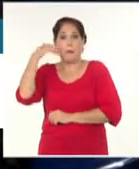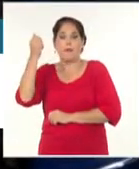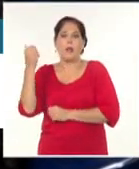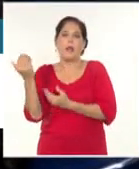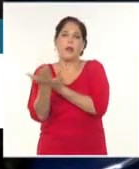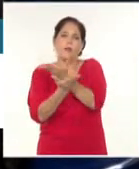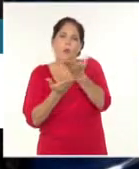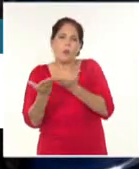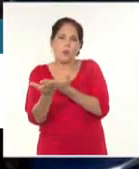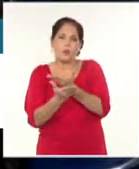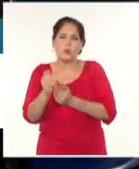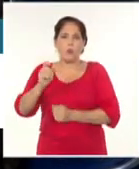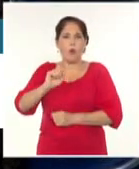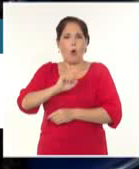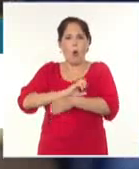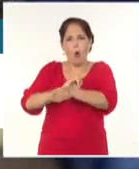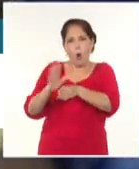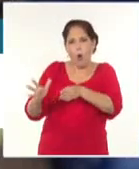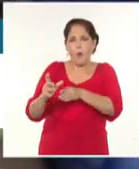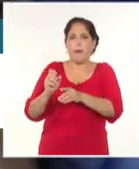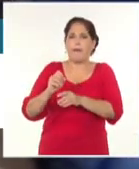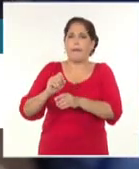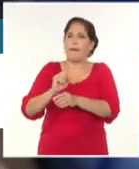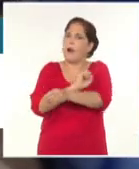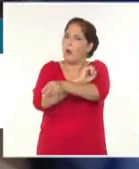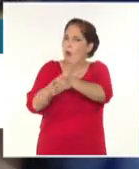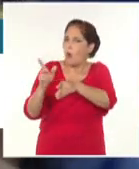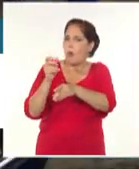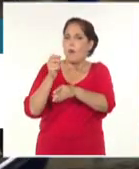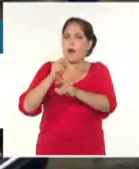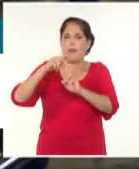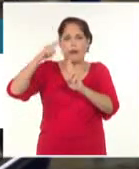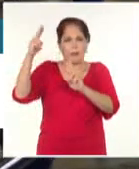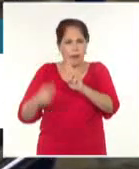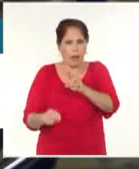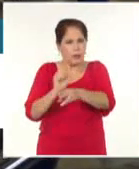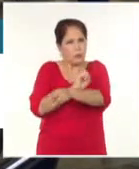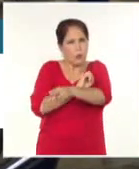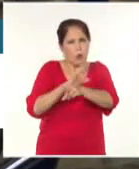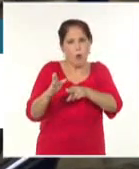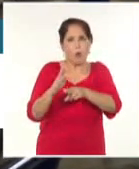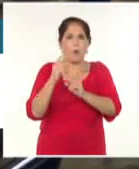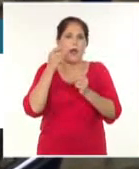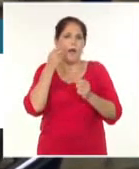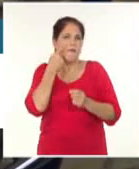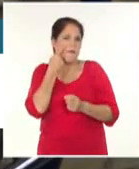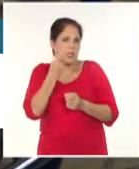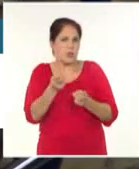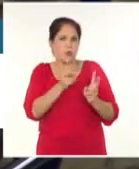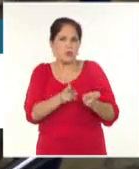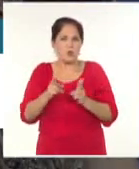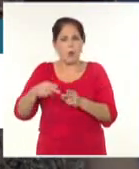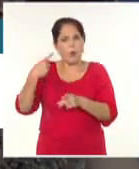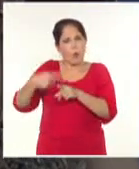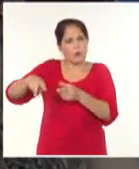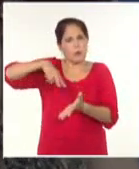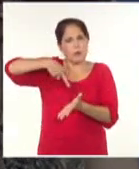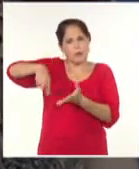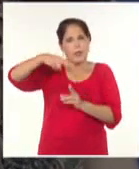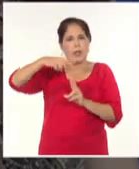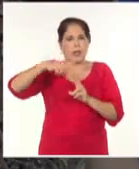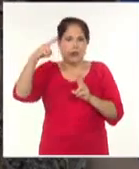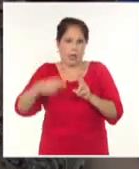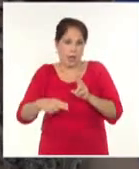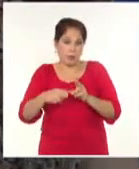con obras artísticas, exposiciones de artes visuales, así como el desmontaje de creaciones danzarias y de teatro.